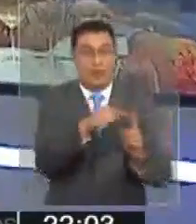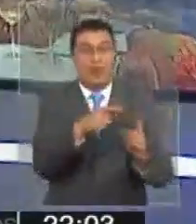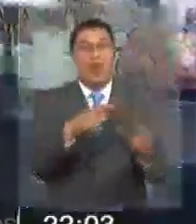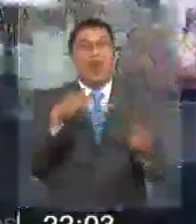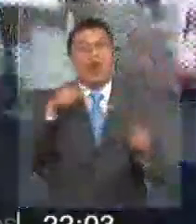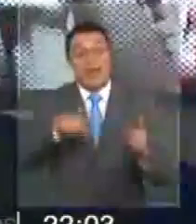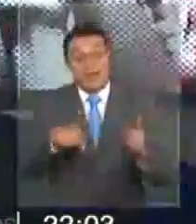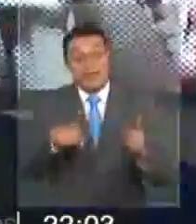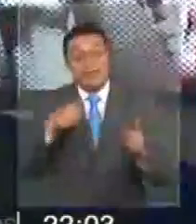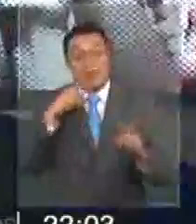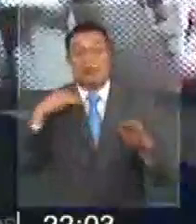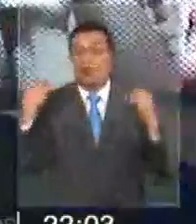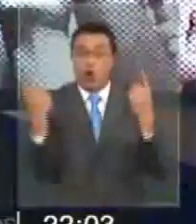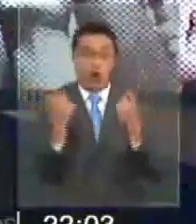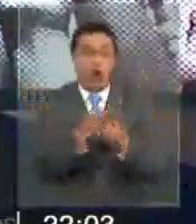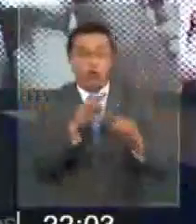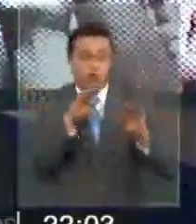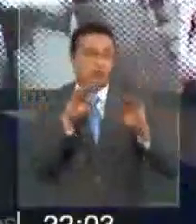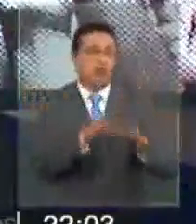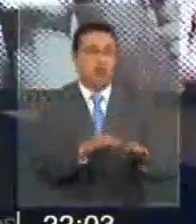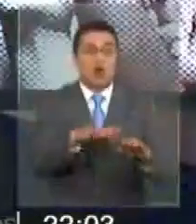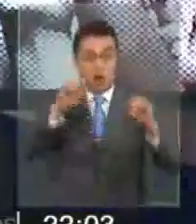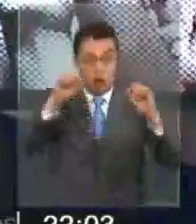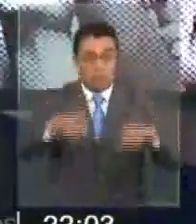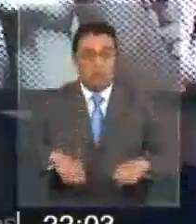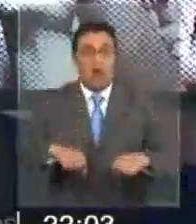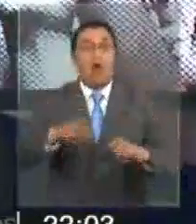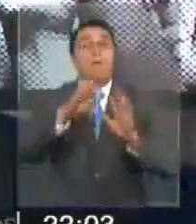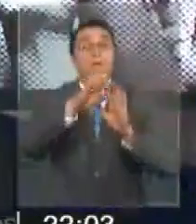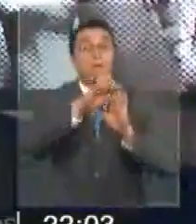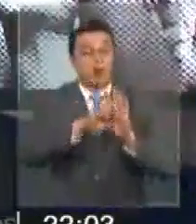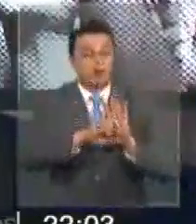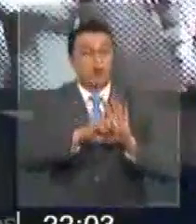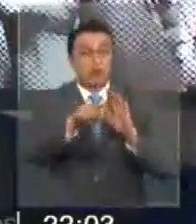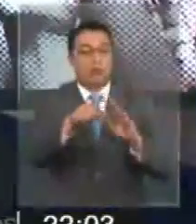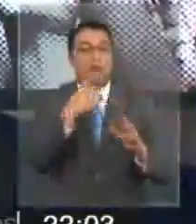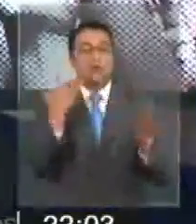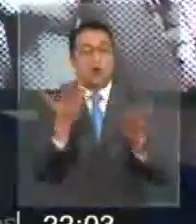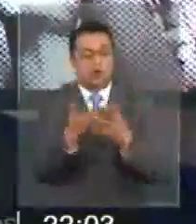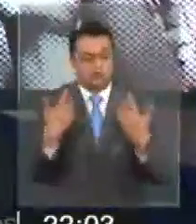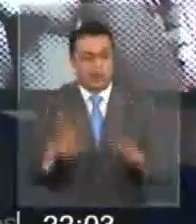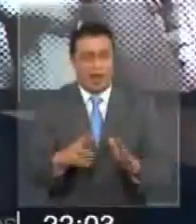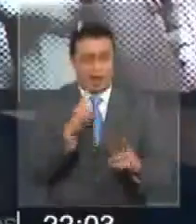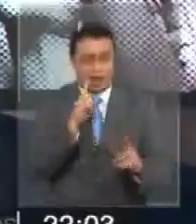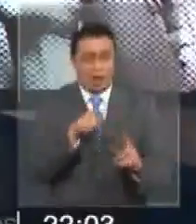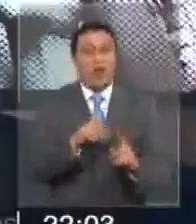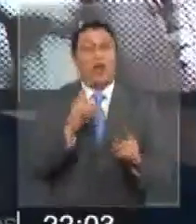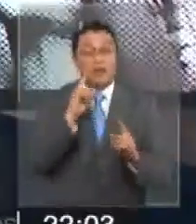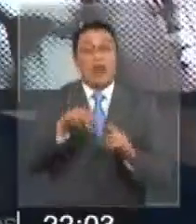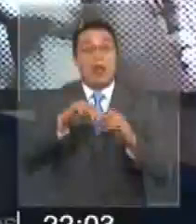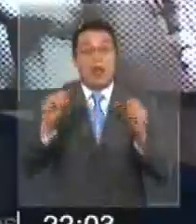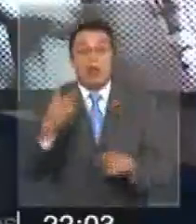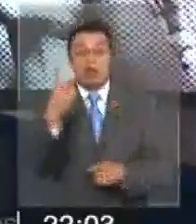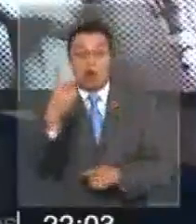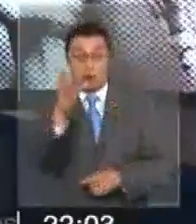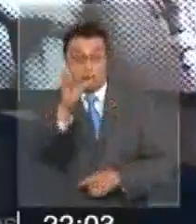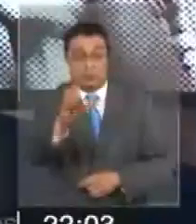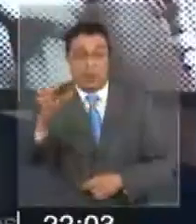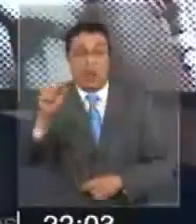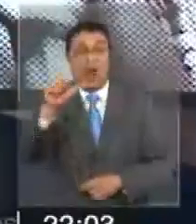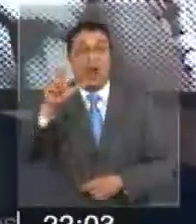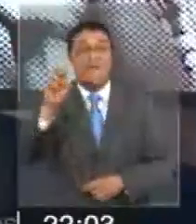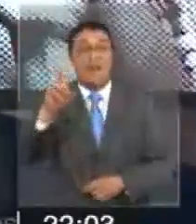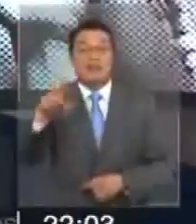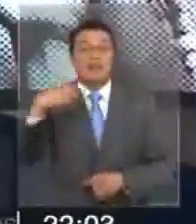Senado, con apoyo transversal, han aprobado proyectos de acuerdo al respecto. Incluso dos parlamentarios, Rodrigo